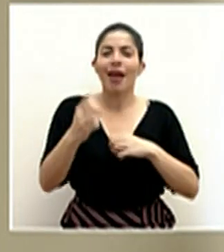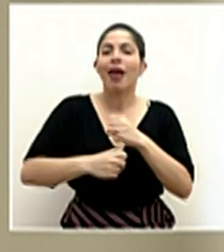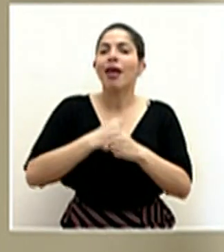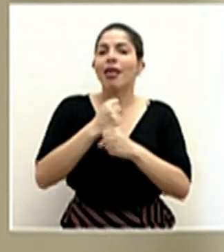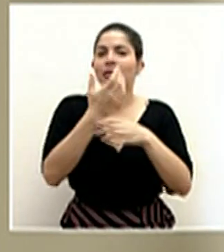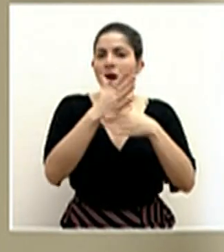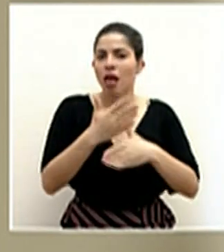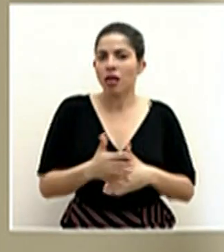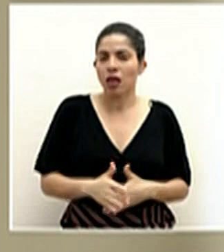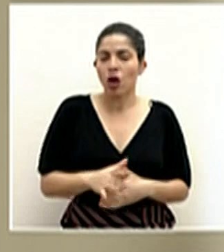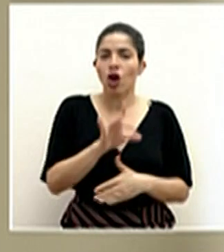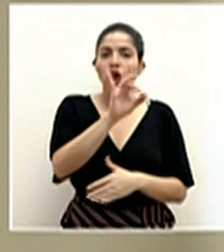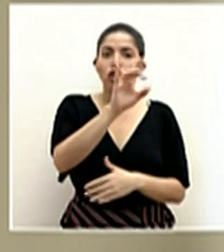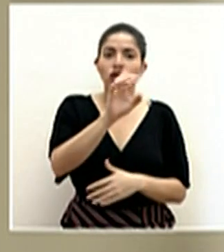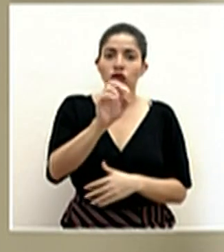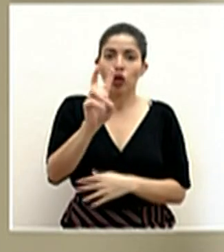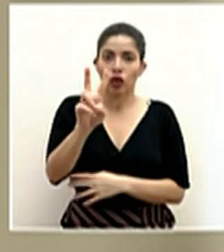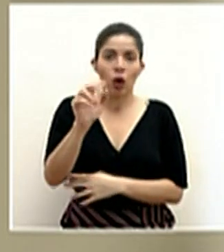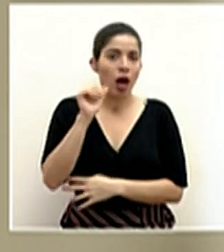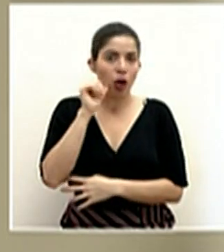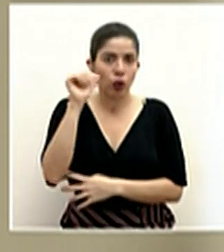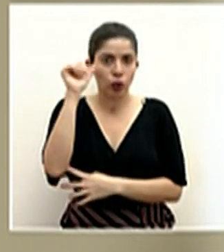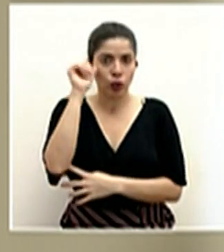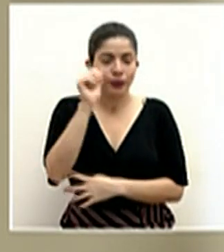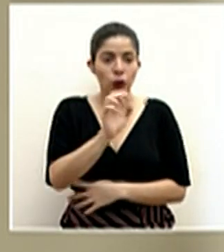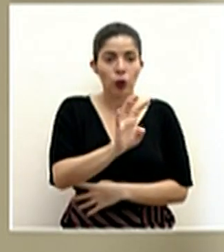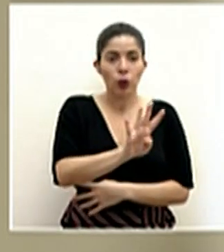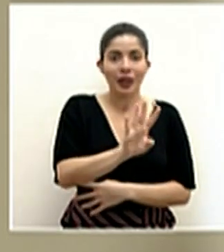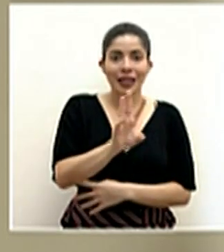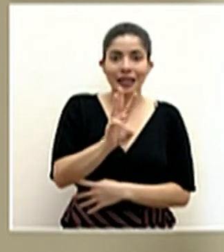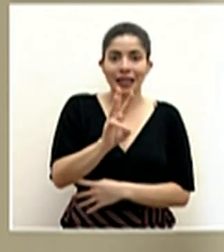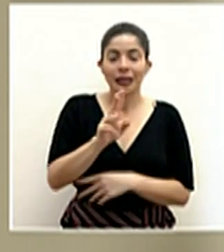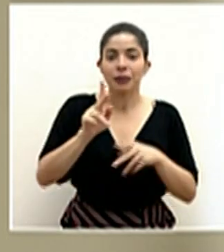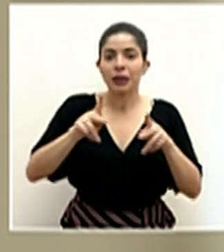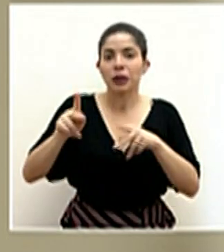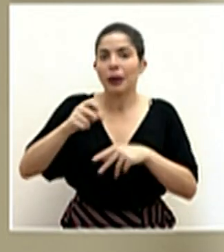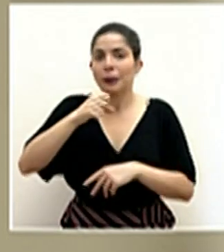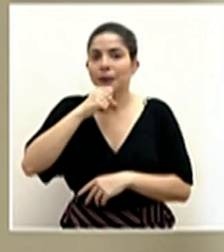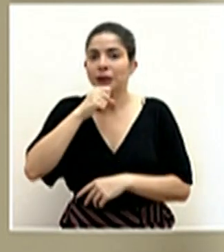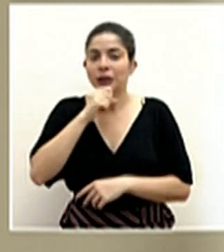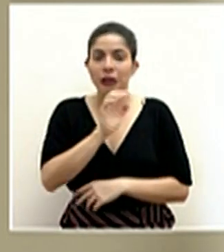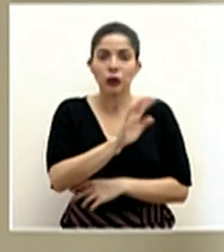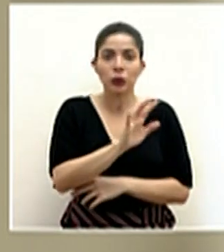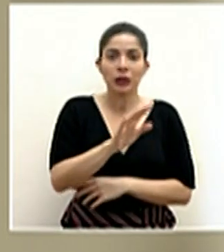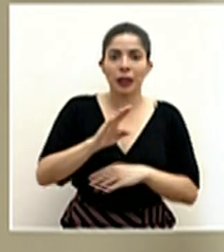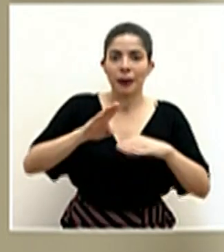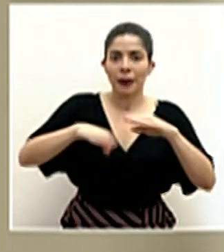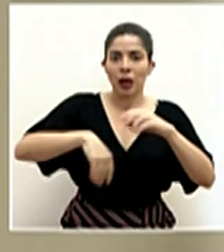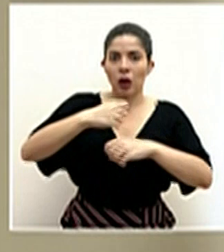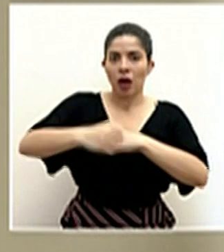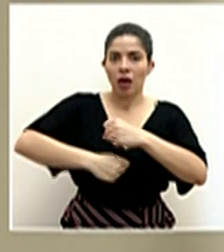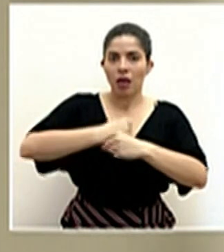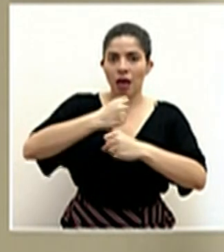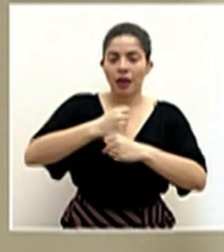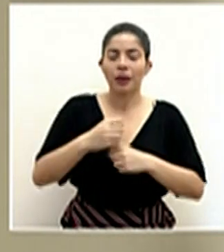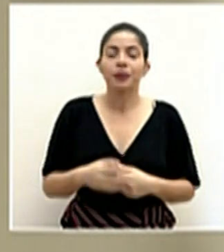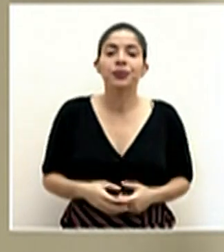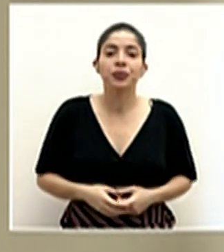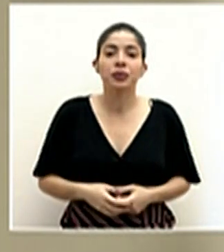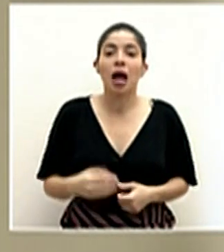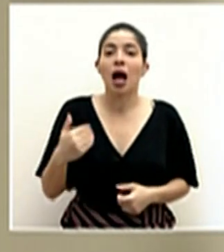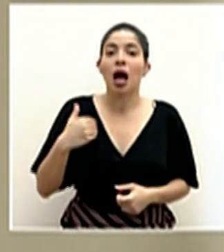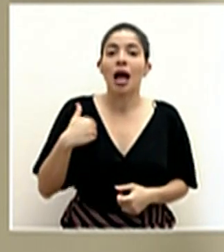tenemos 802 adultos, 46 personas mayores y 55 menores de edad. Se